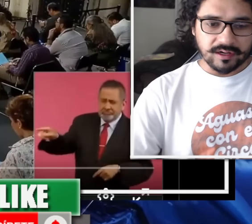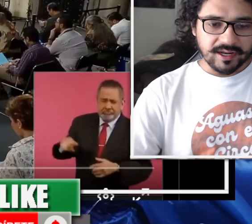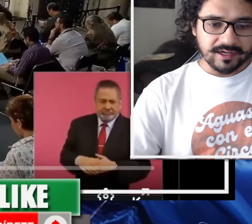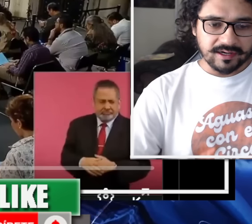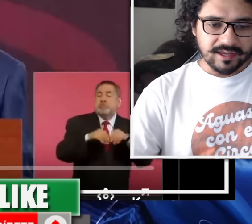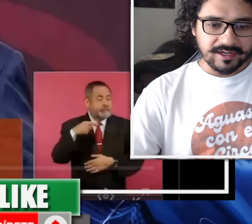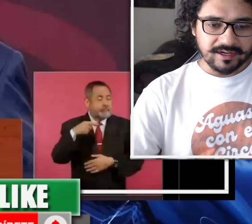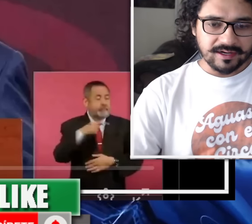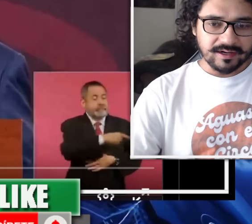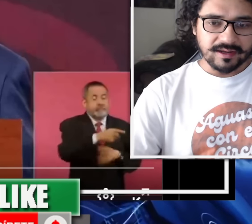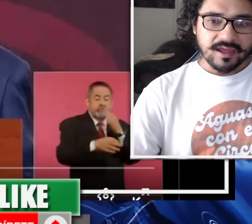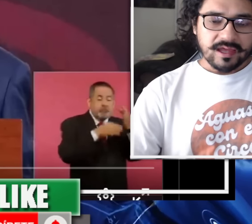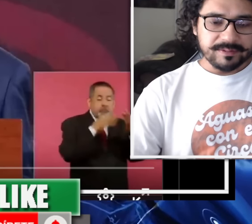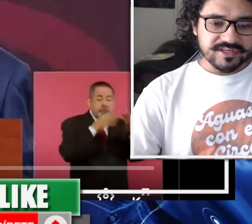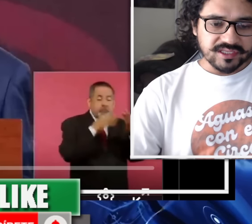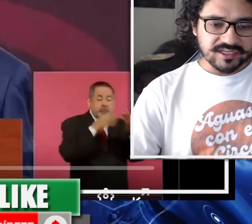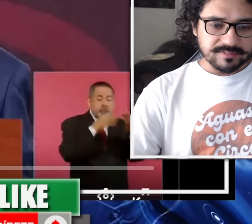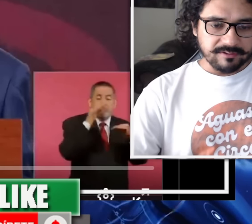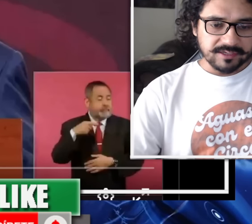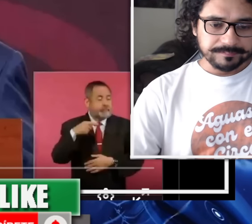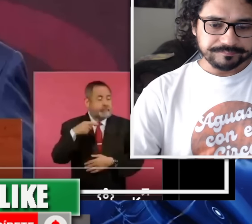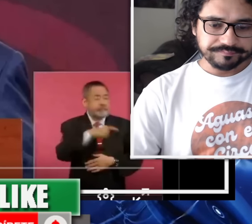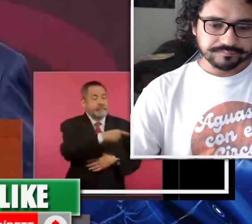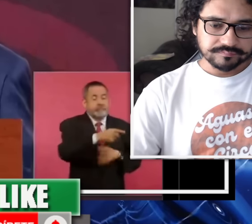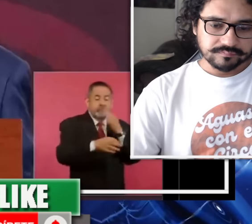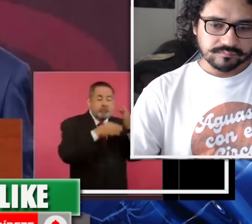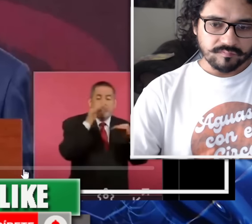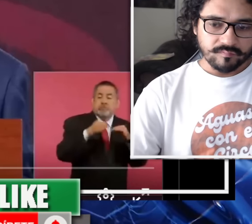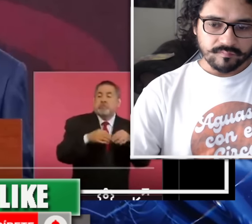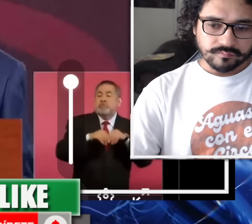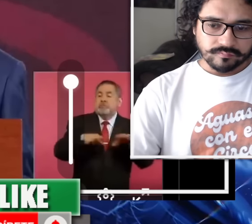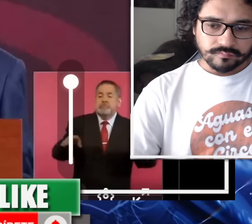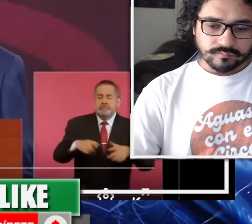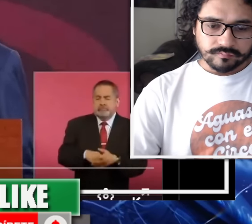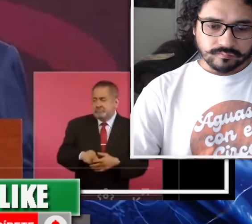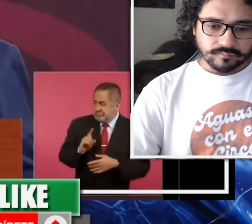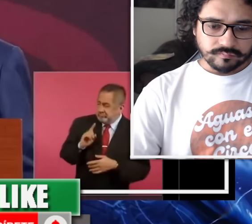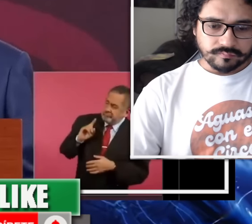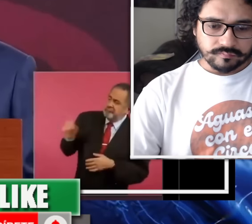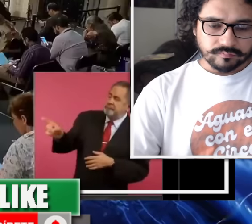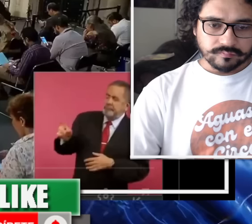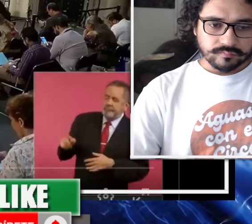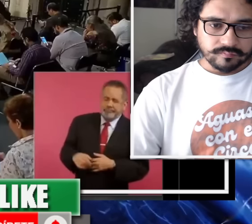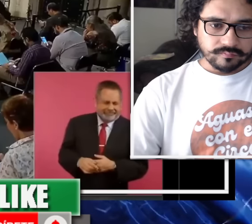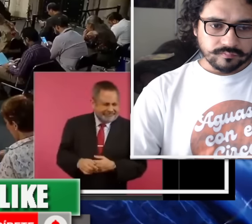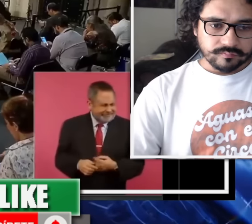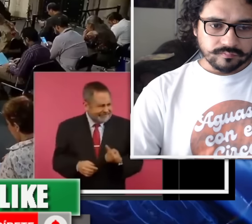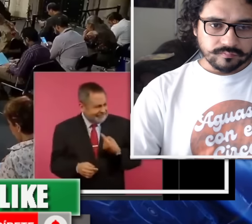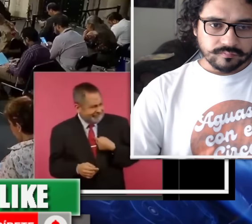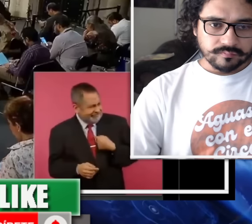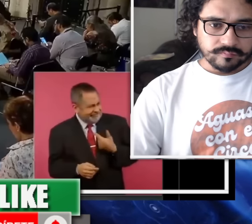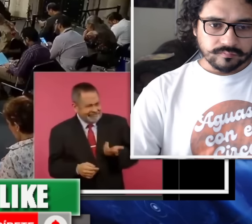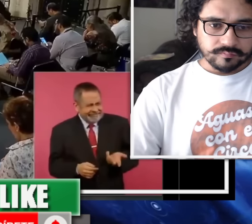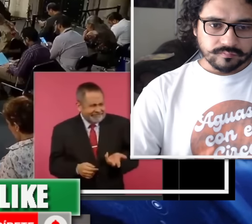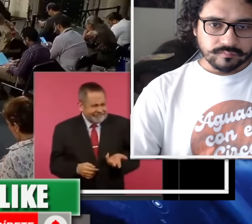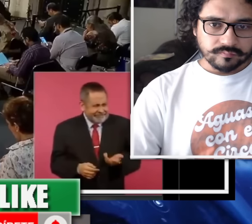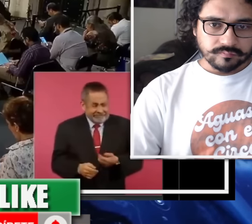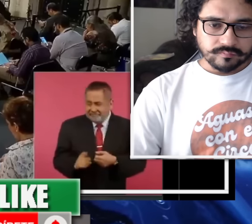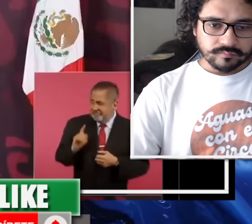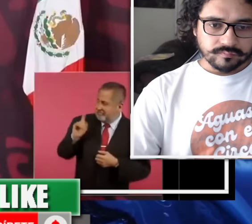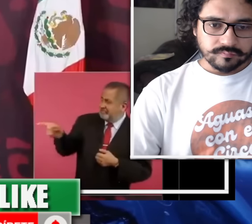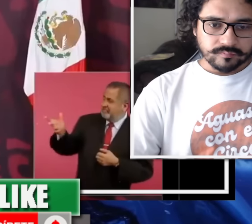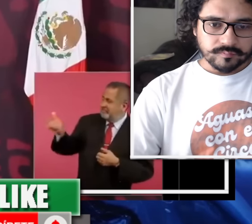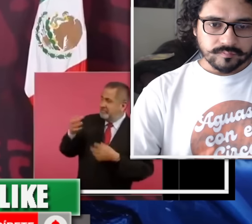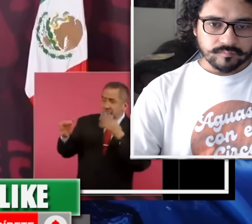dijo el presidente Andrés Manuel. Que nosotros promovimos